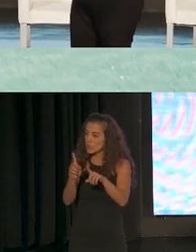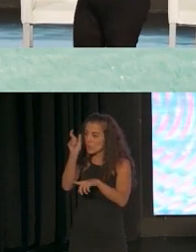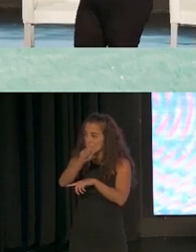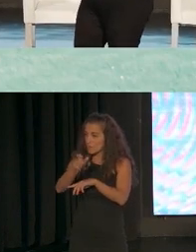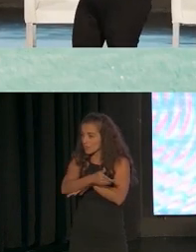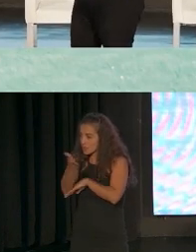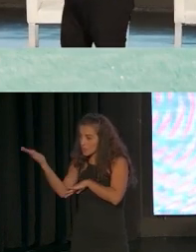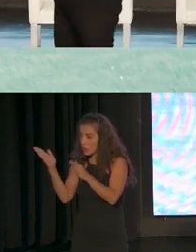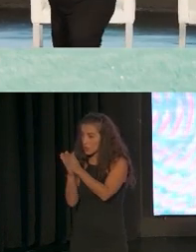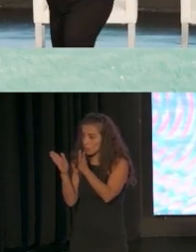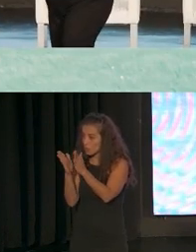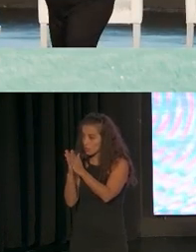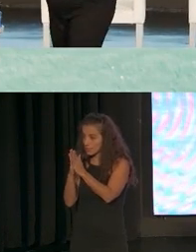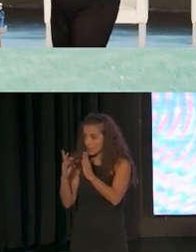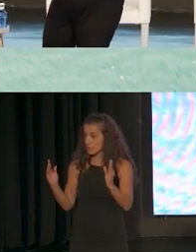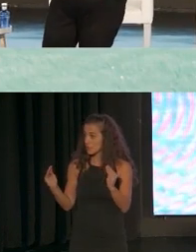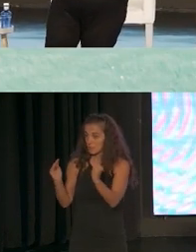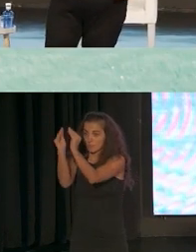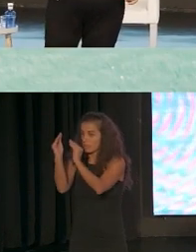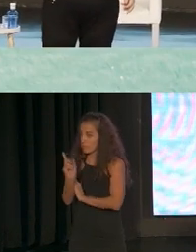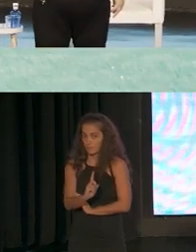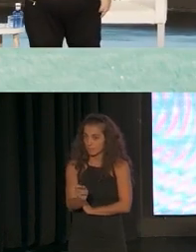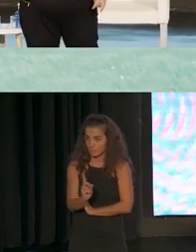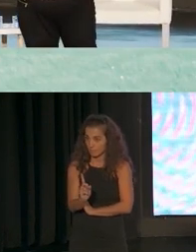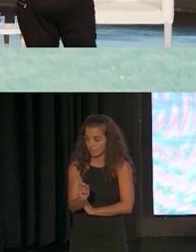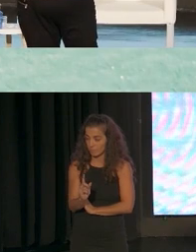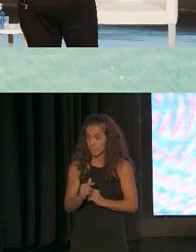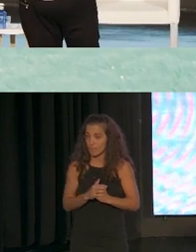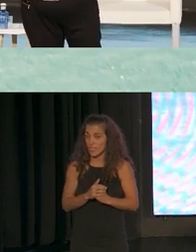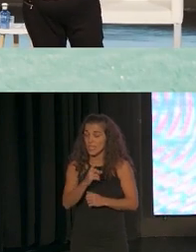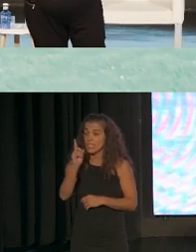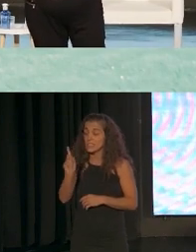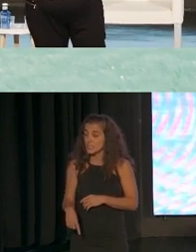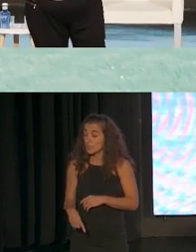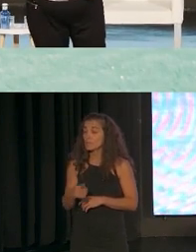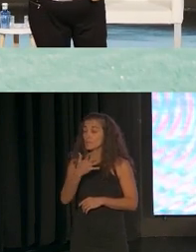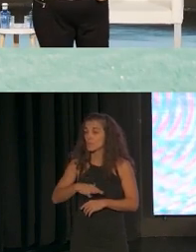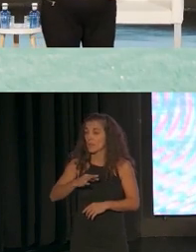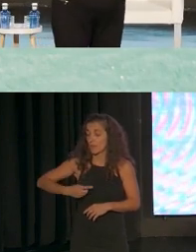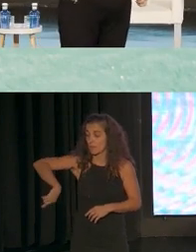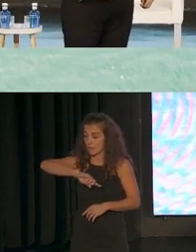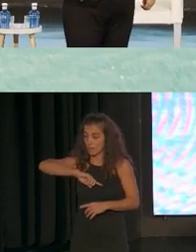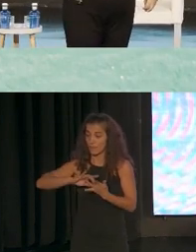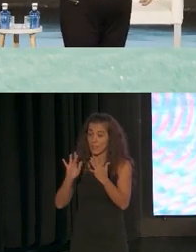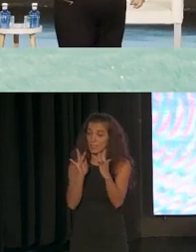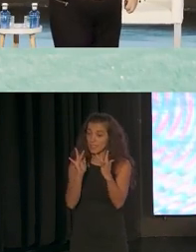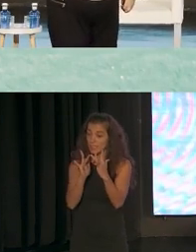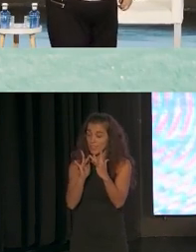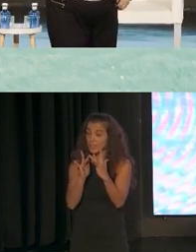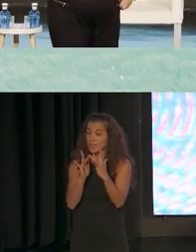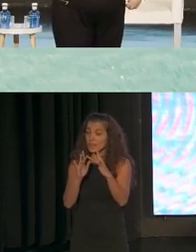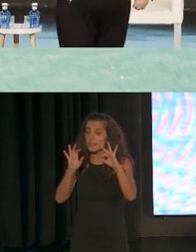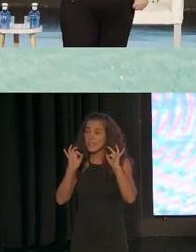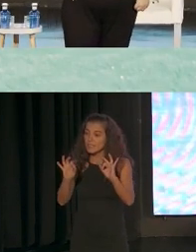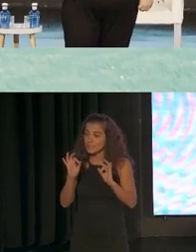resto de compañeros de la empresa también nos podemos relacionar desde una